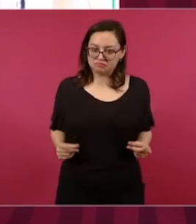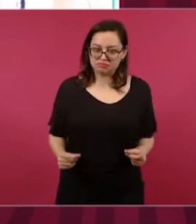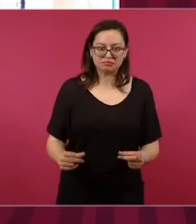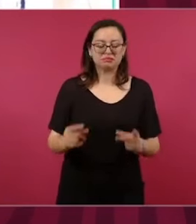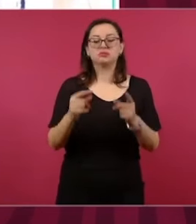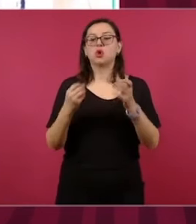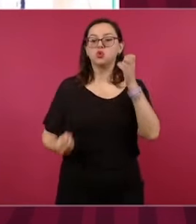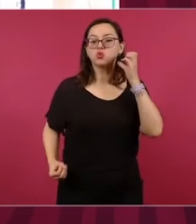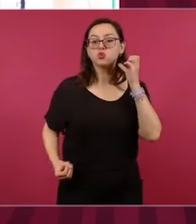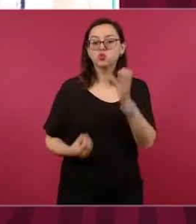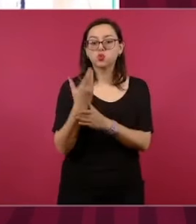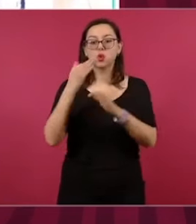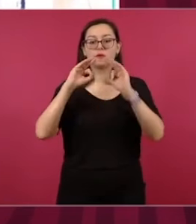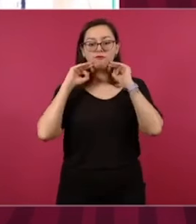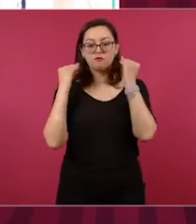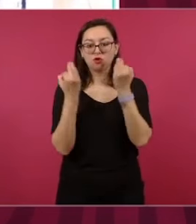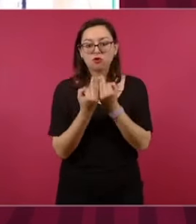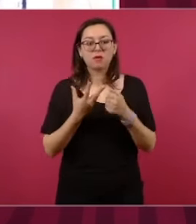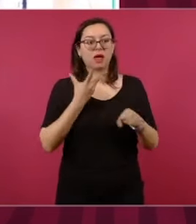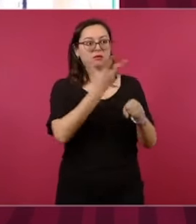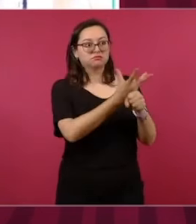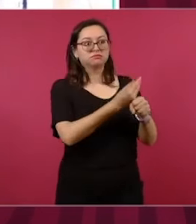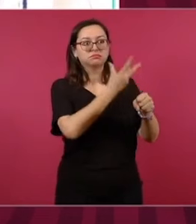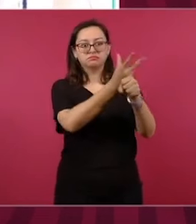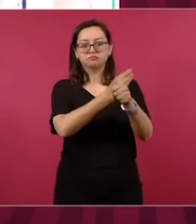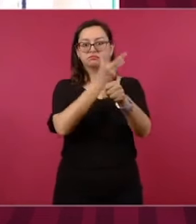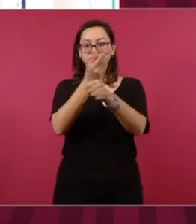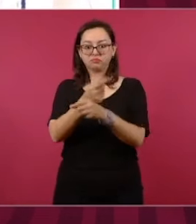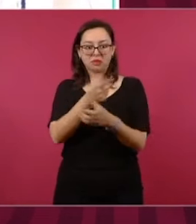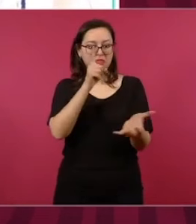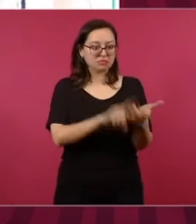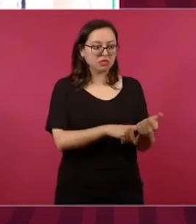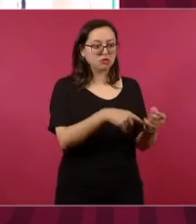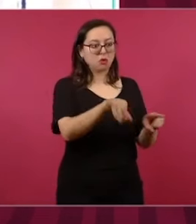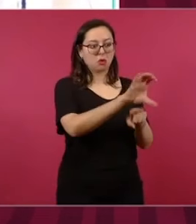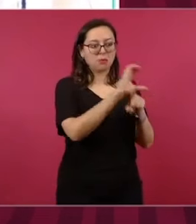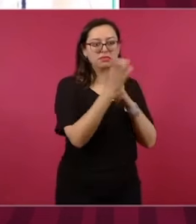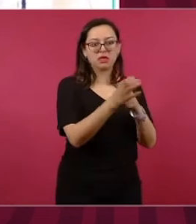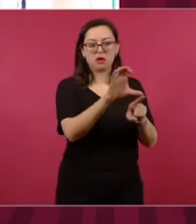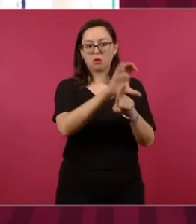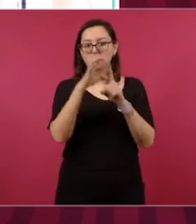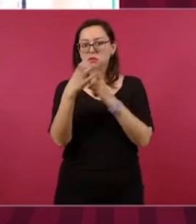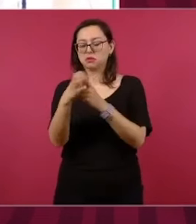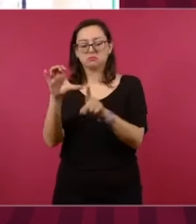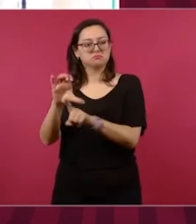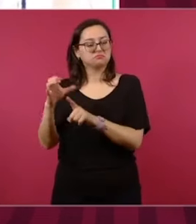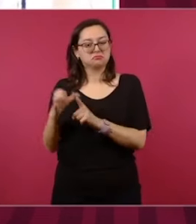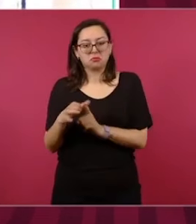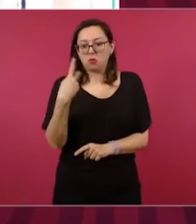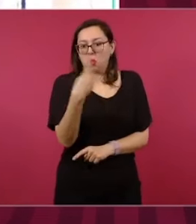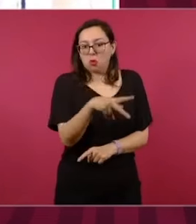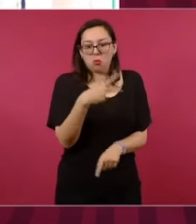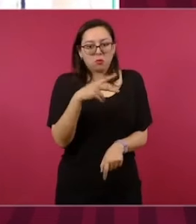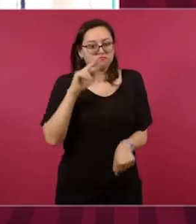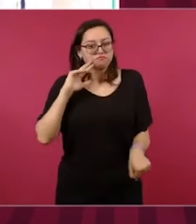innovador para que nuestras comunidades, a través de sus comités locales, pues tomen las mejores